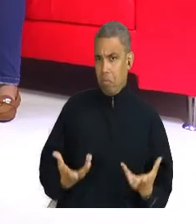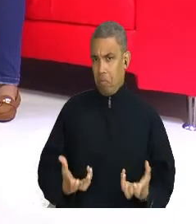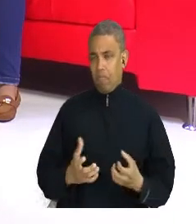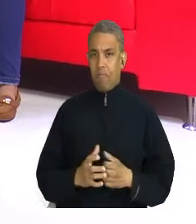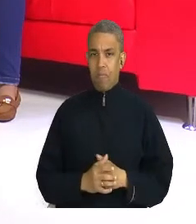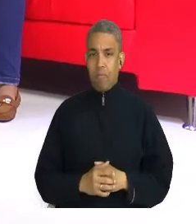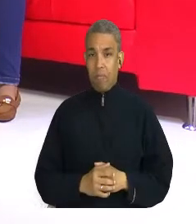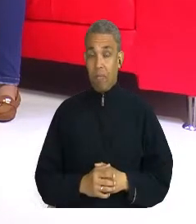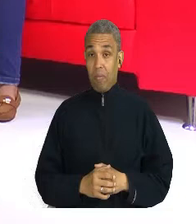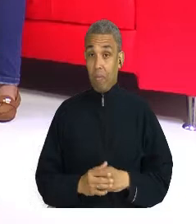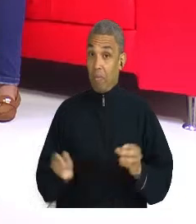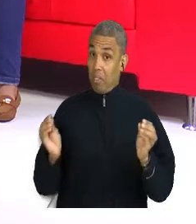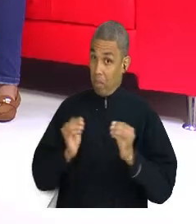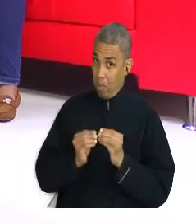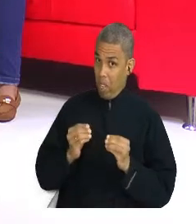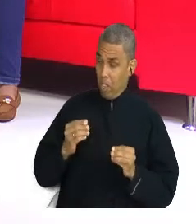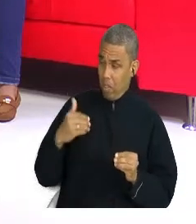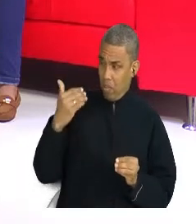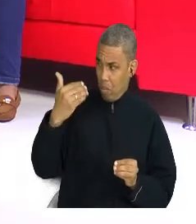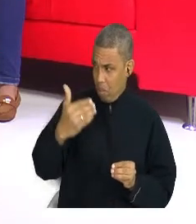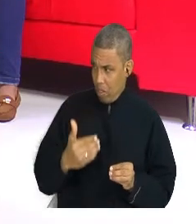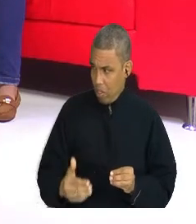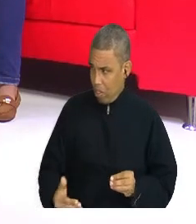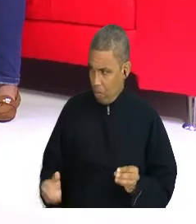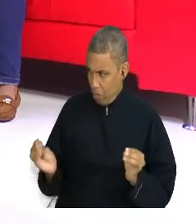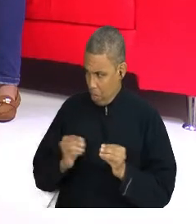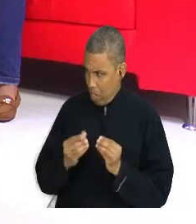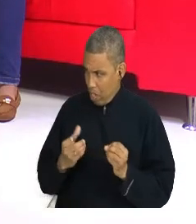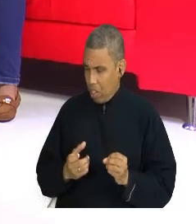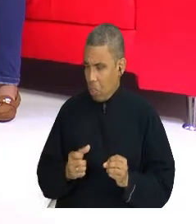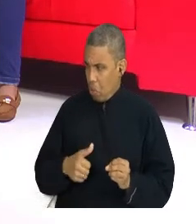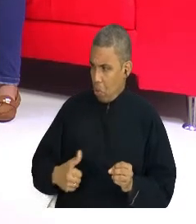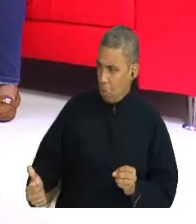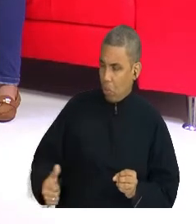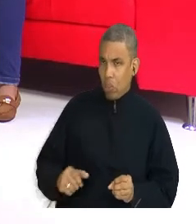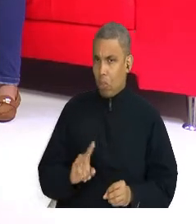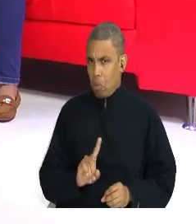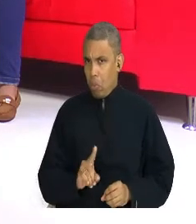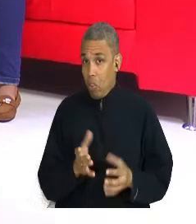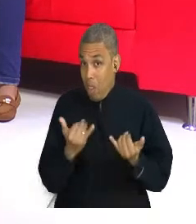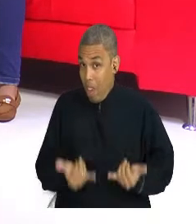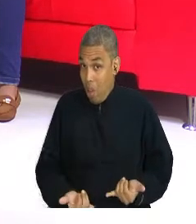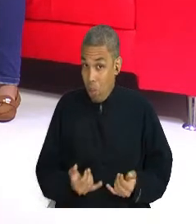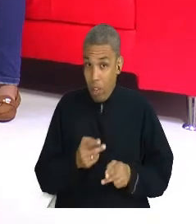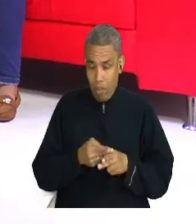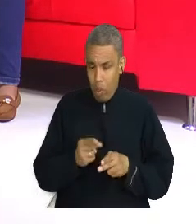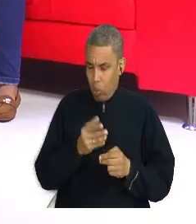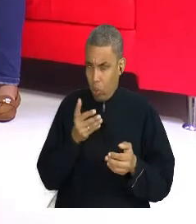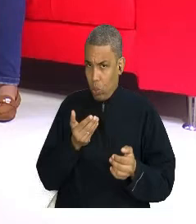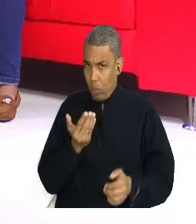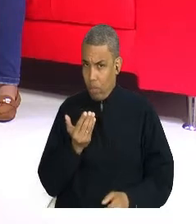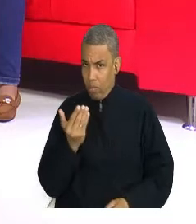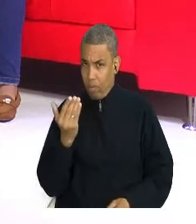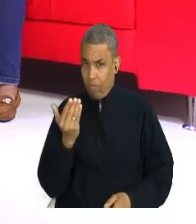proyectando pues, por presentarte ahora, más por adelante? Ahora, por ahora este, más adelante cuando ya tenga más trayectoria y como sí, más recorrido